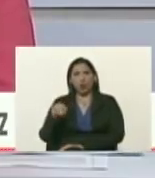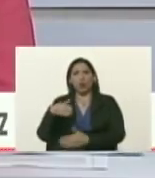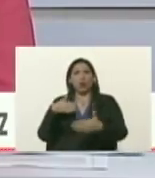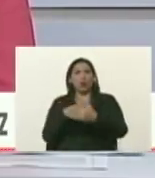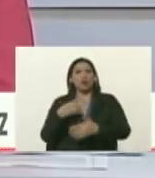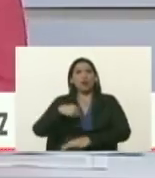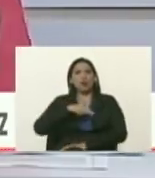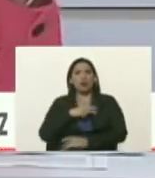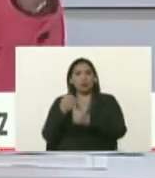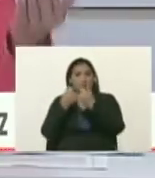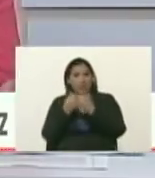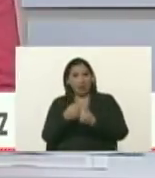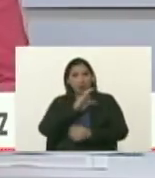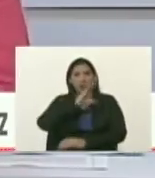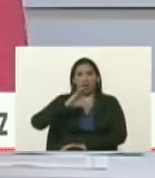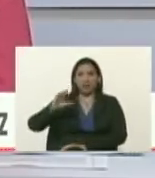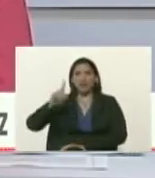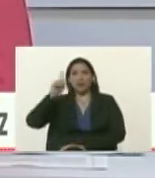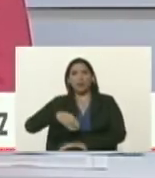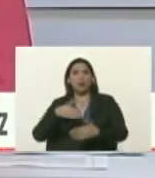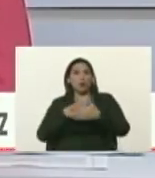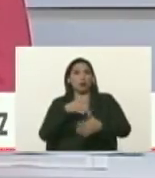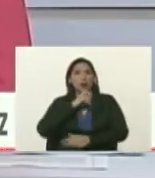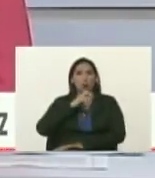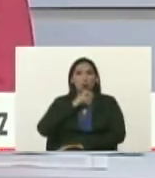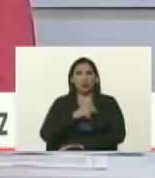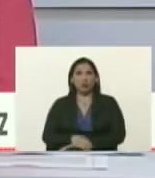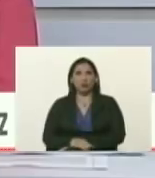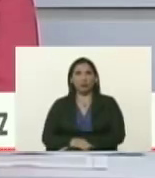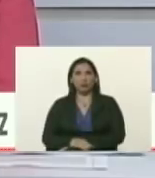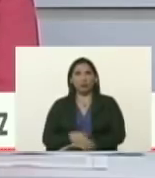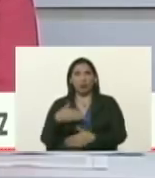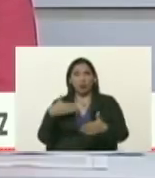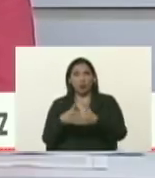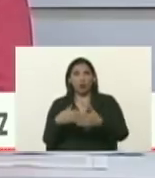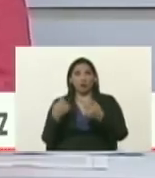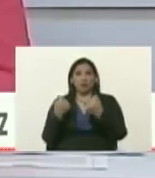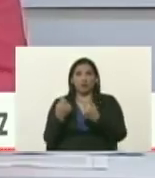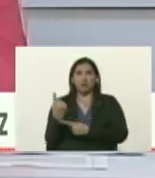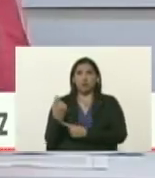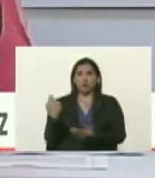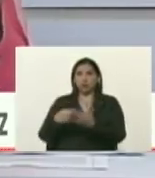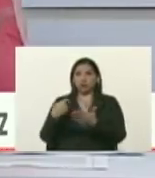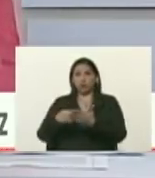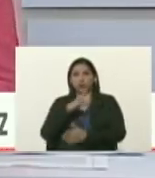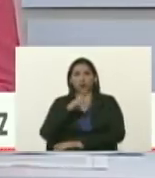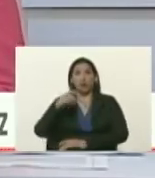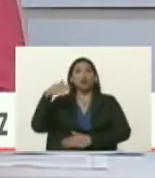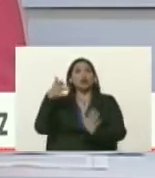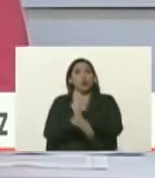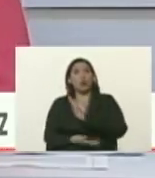Caribe, contra el oro, contra la deuda de la República, sobre la cual